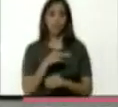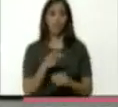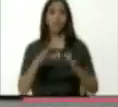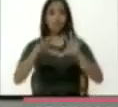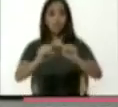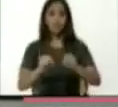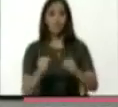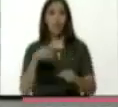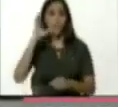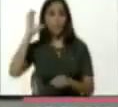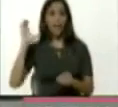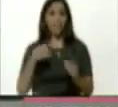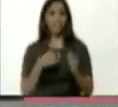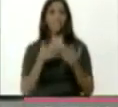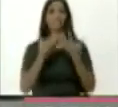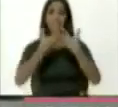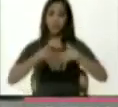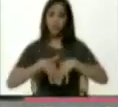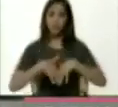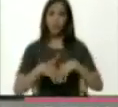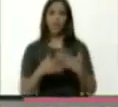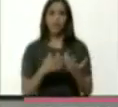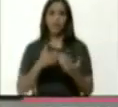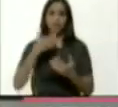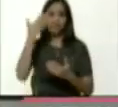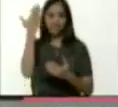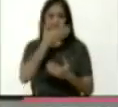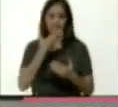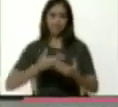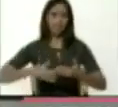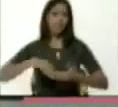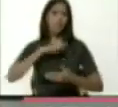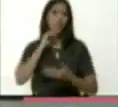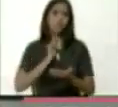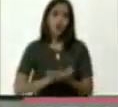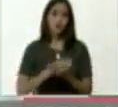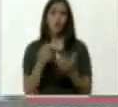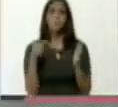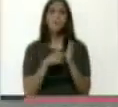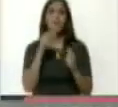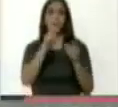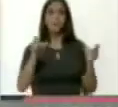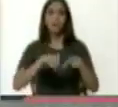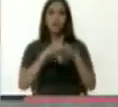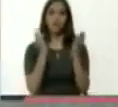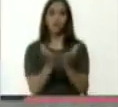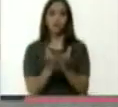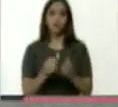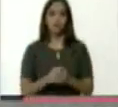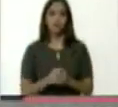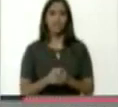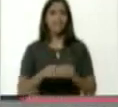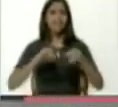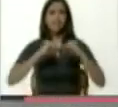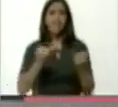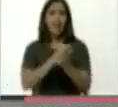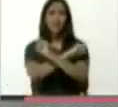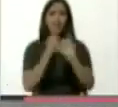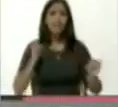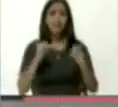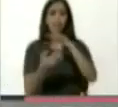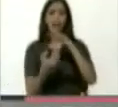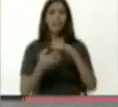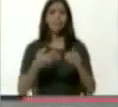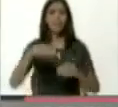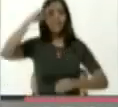países industrializados terminan cegando la vida de miles de personas alrededor del mundo. No más bases militares imperiales,